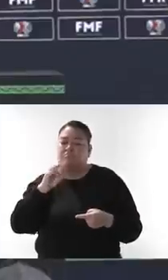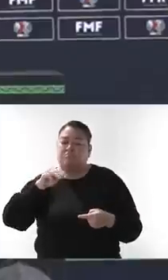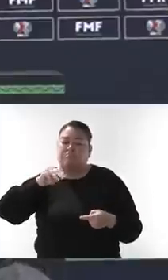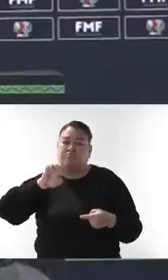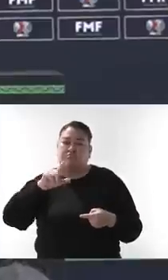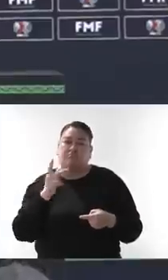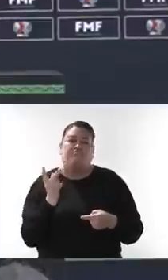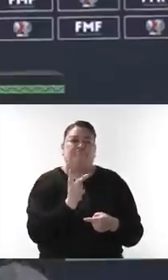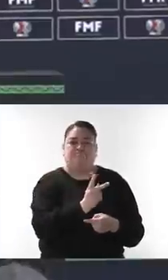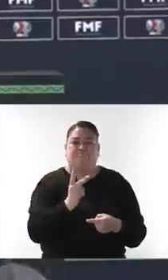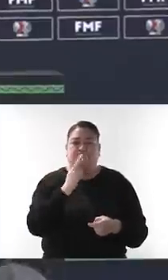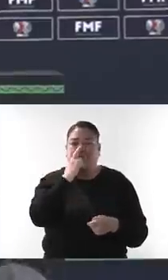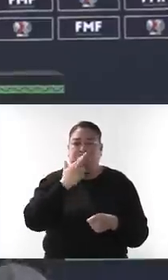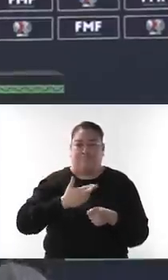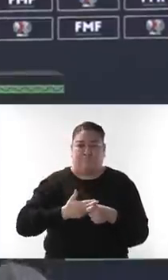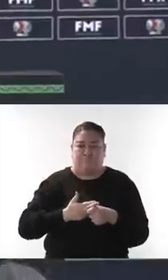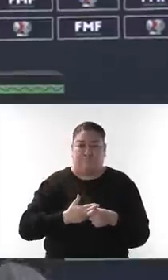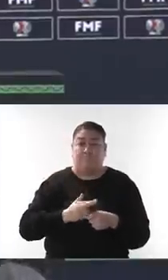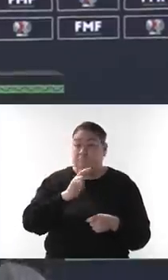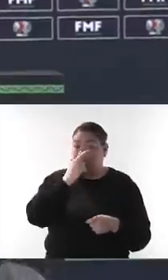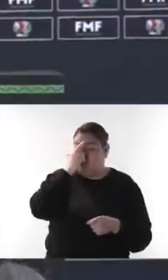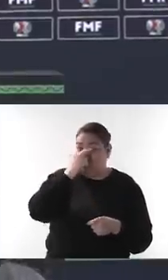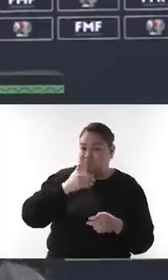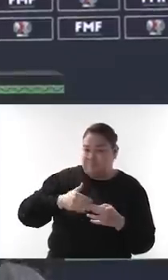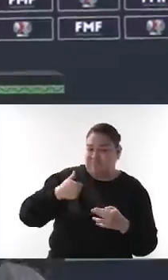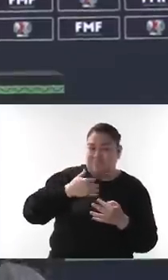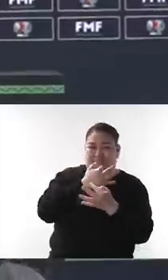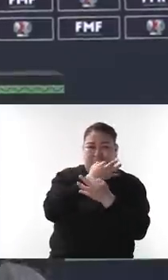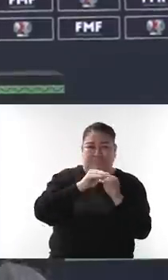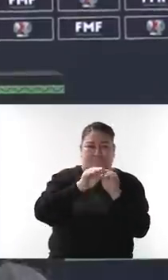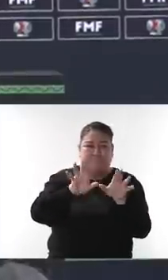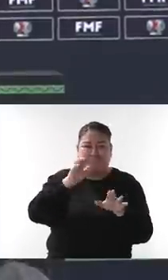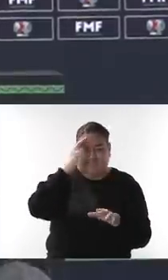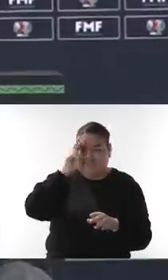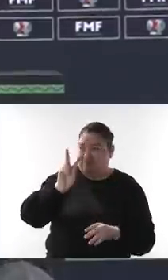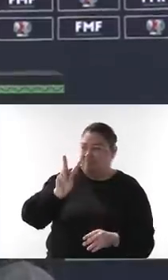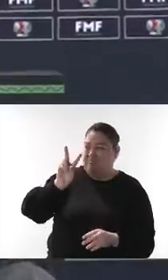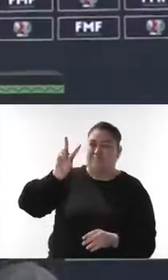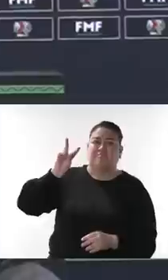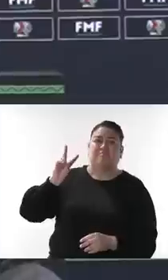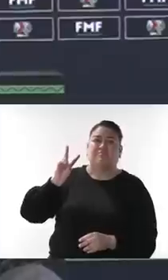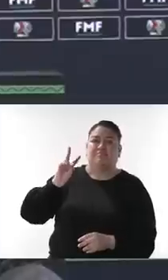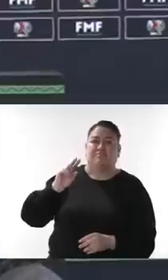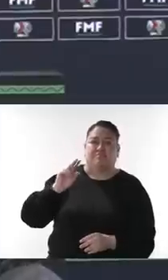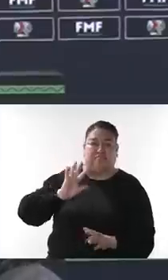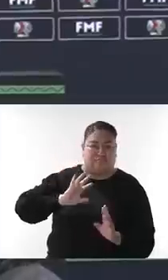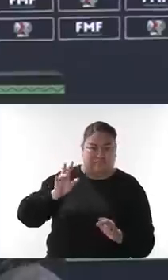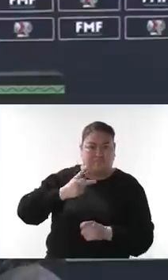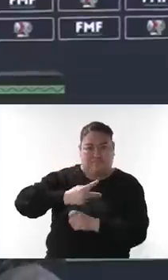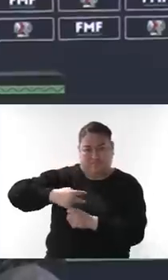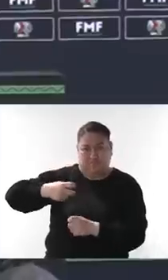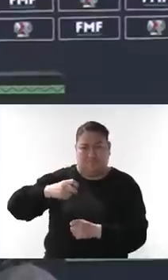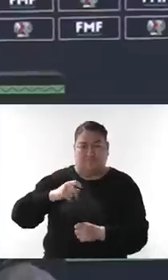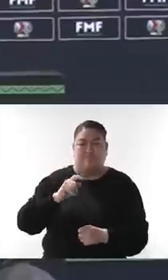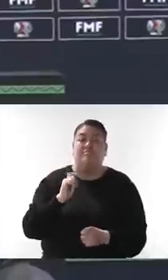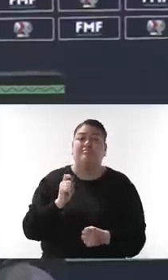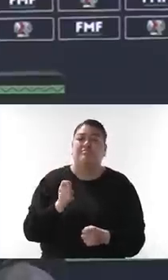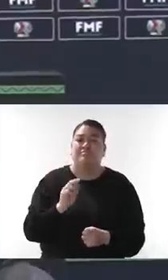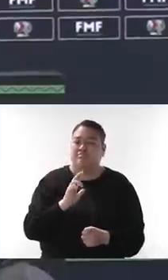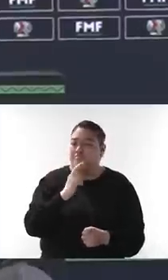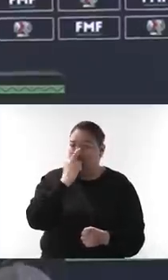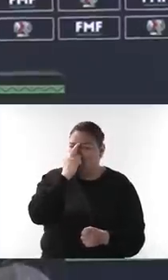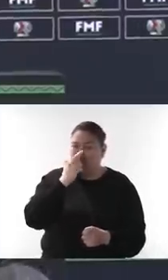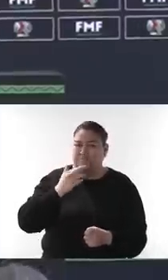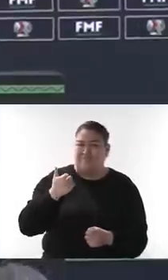tenemos ya esta gran noticia que nos comentaban desde el viernes pasado, y donde, como